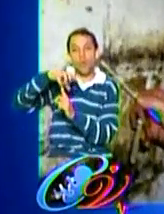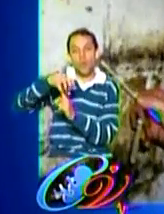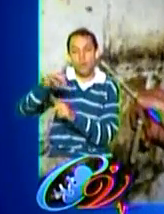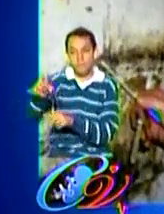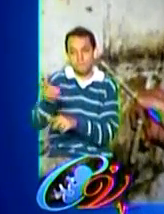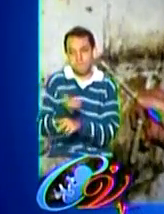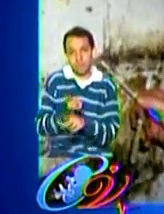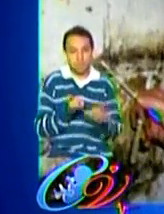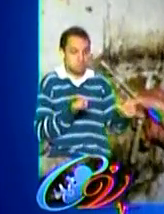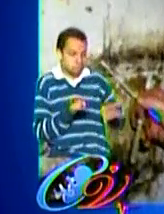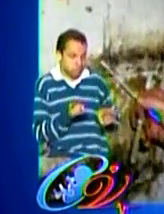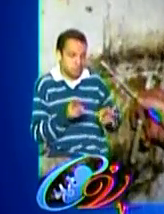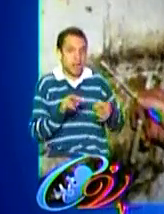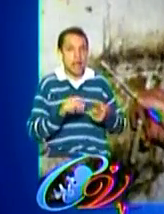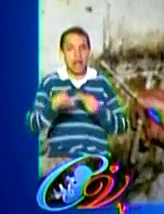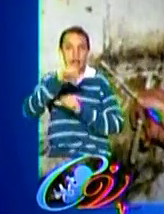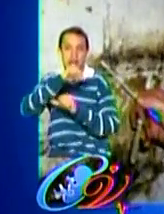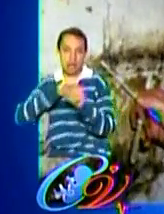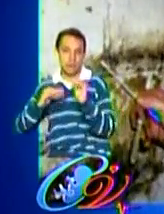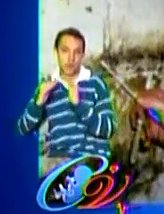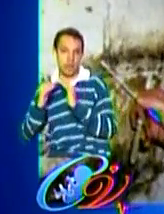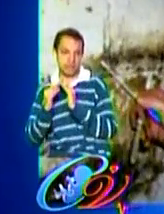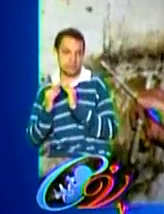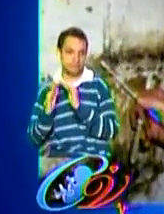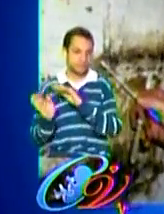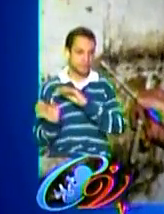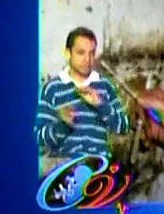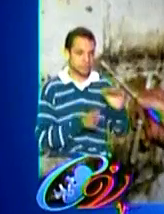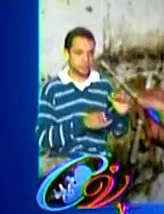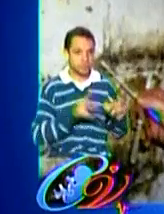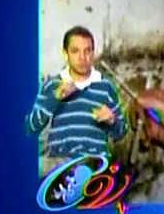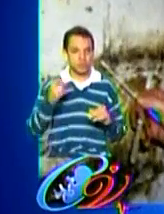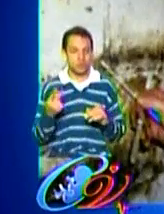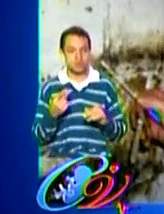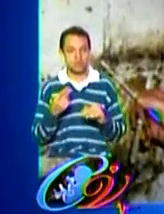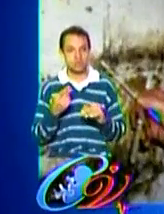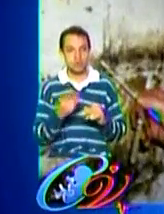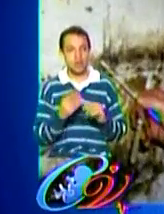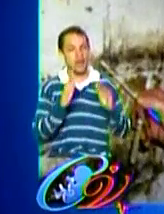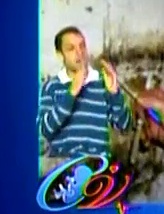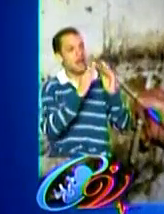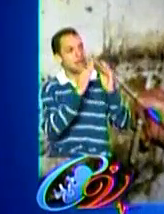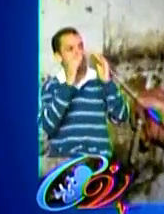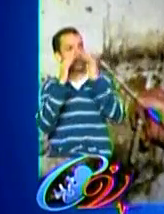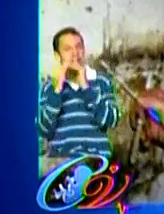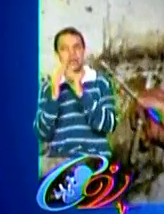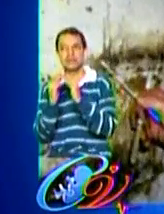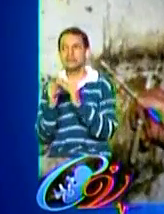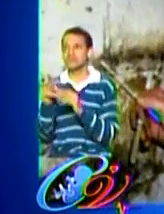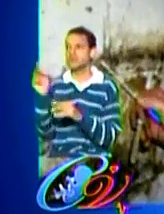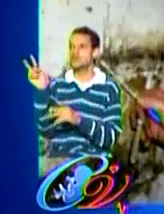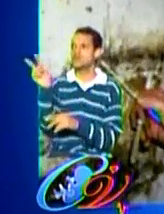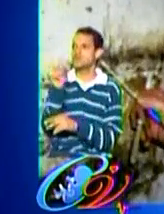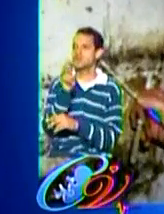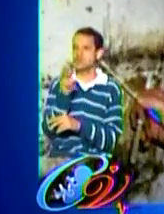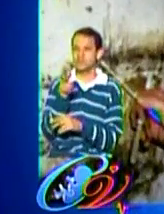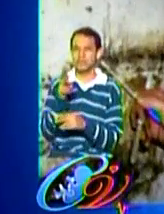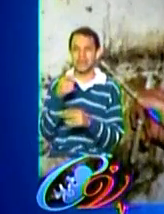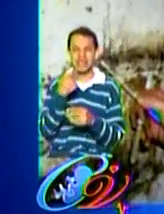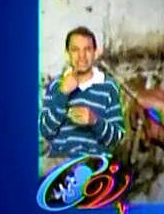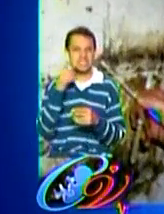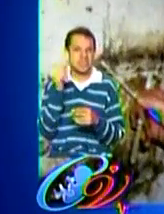ellos cambien de... Acá este es como les hacemos el test, vamos a la casa y hacemos un swab, que es con un cepillito,